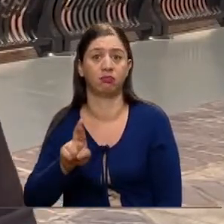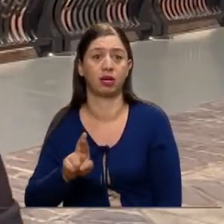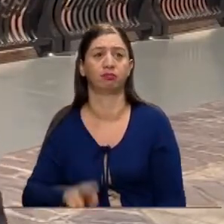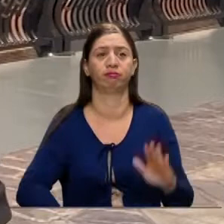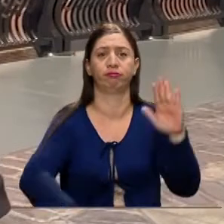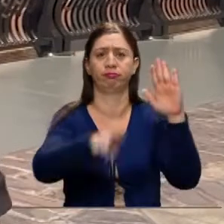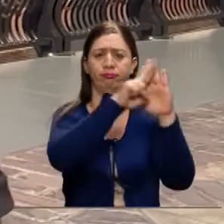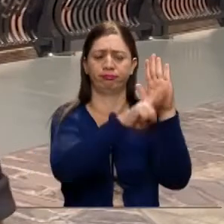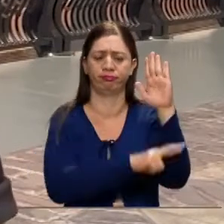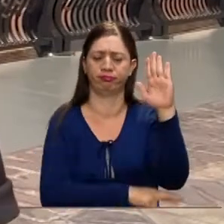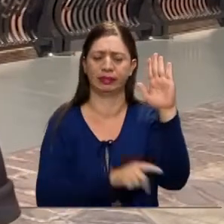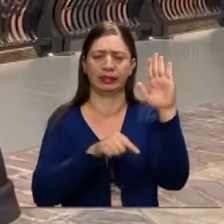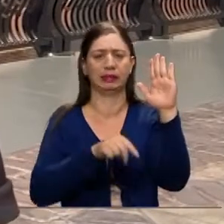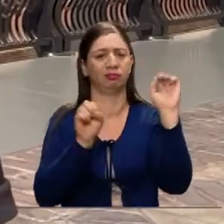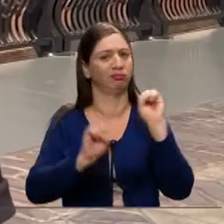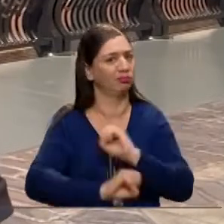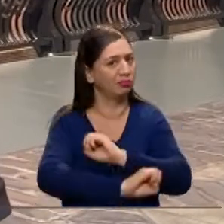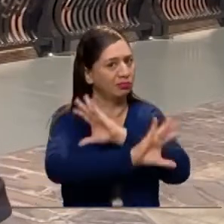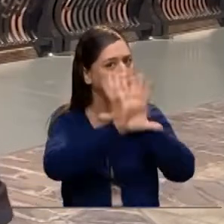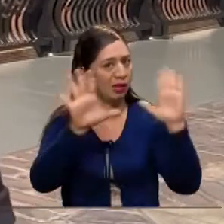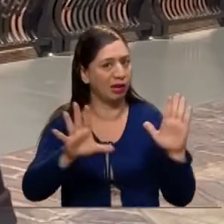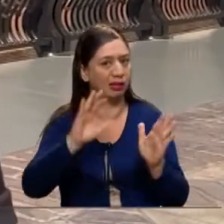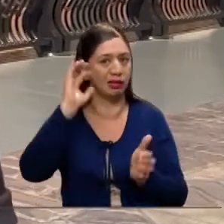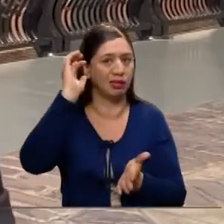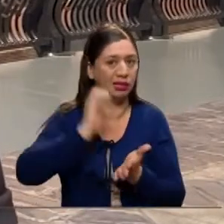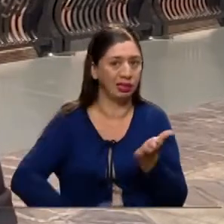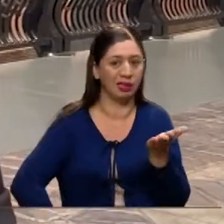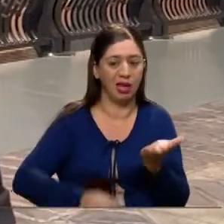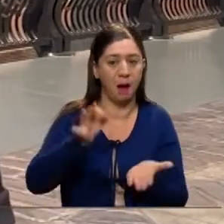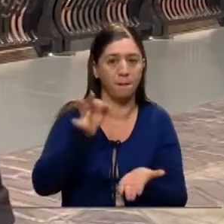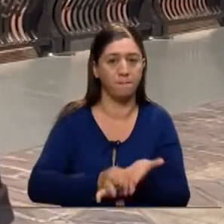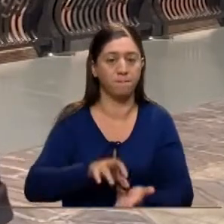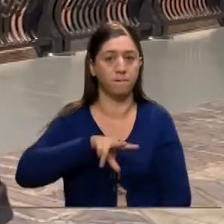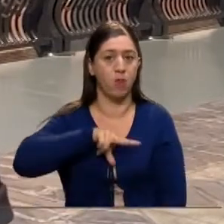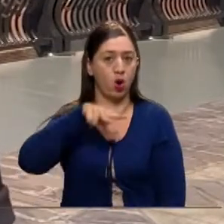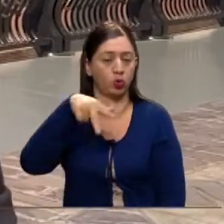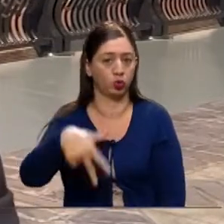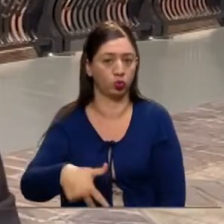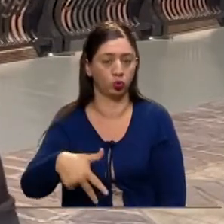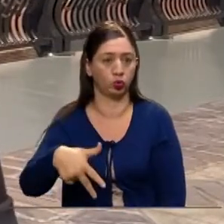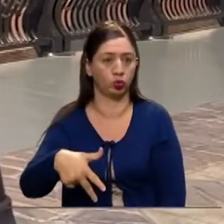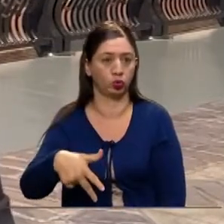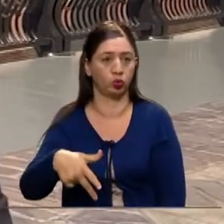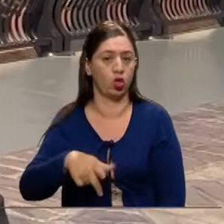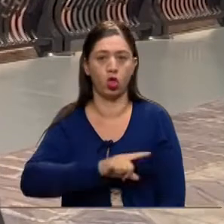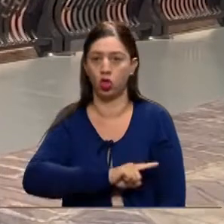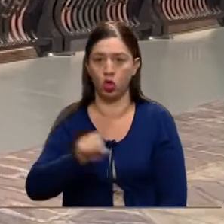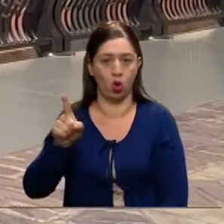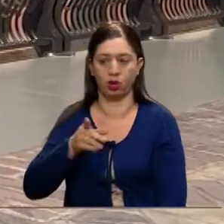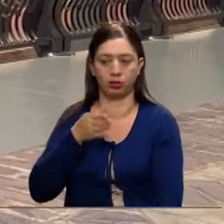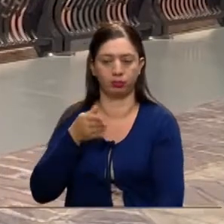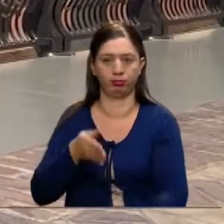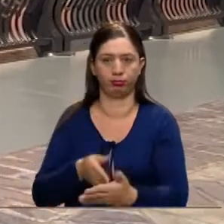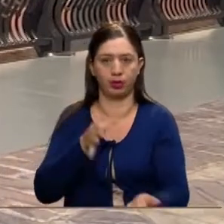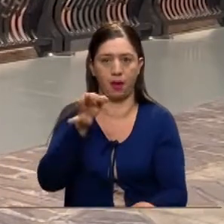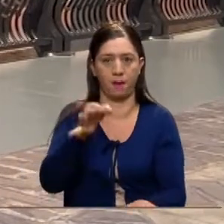ese penal que le pitaron frente a Portugal en contra no era penal.